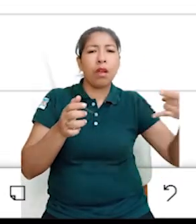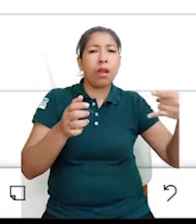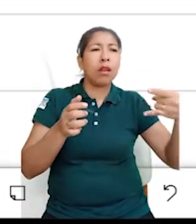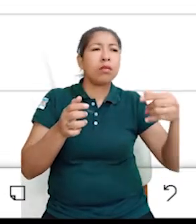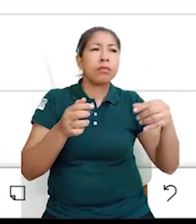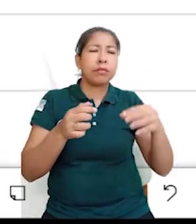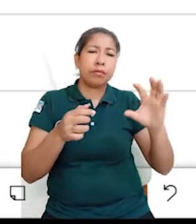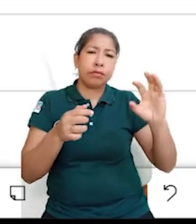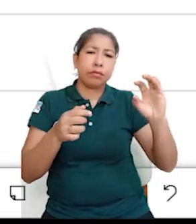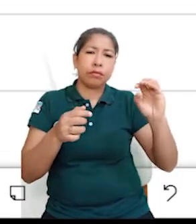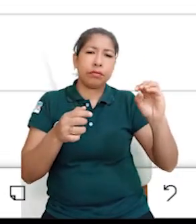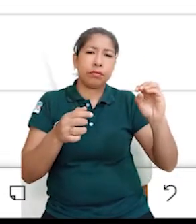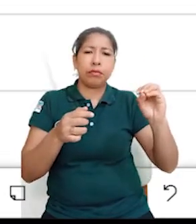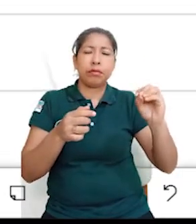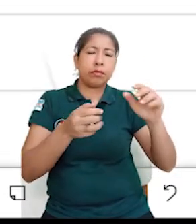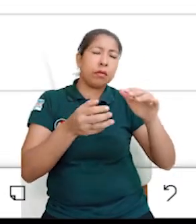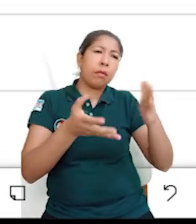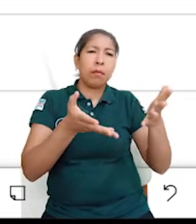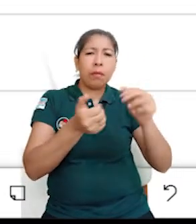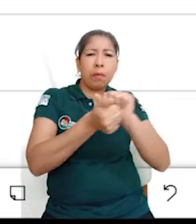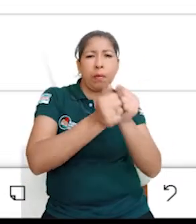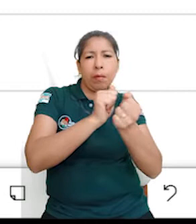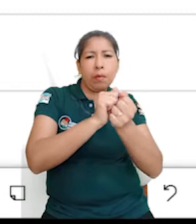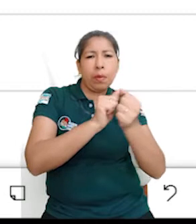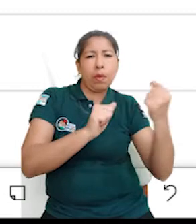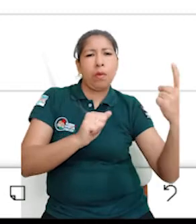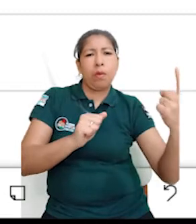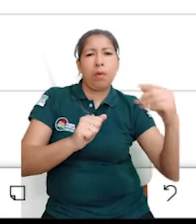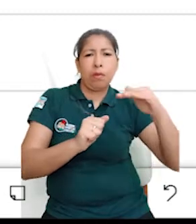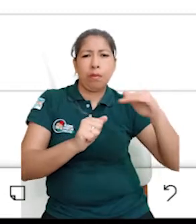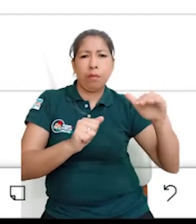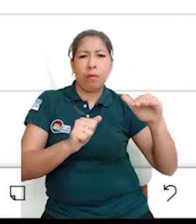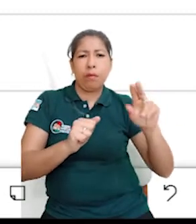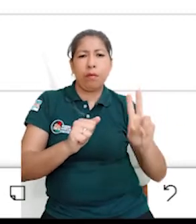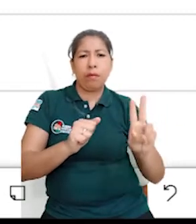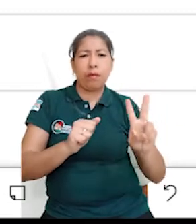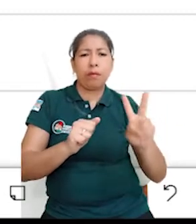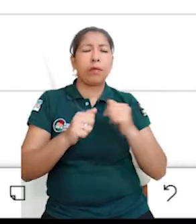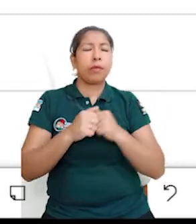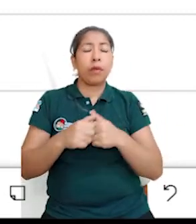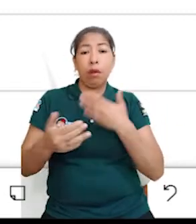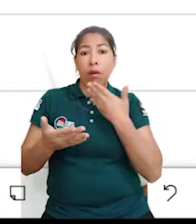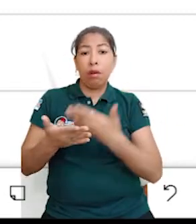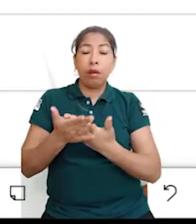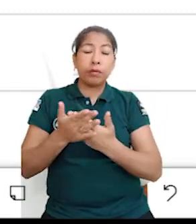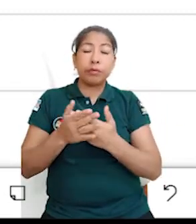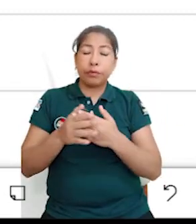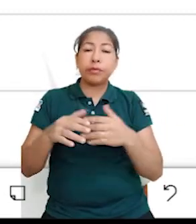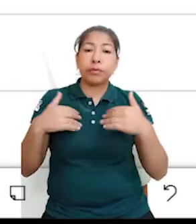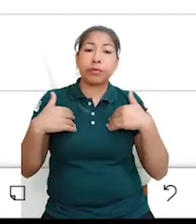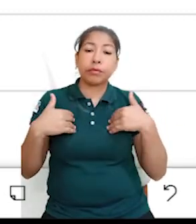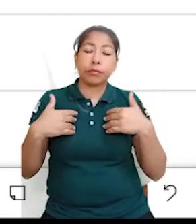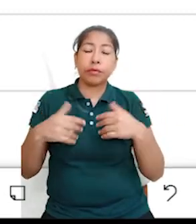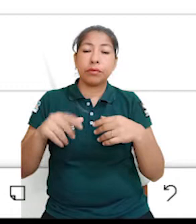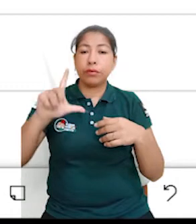lado 0,5 o ahora su equivalente 1/2. Bien, ya tenemos los logaritmos listos para